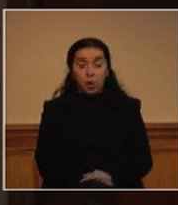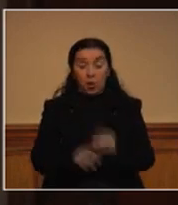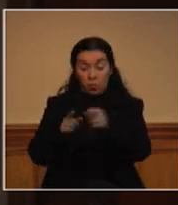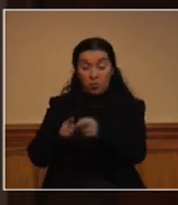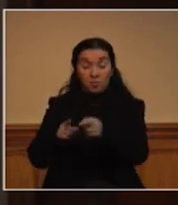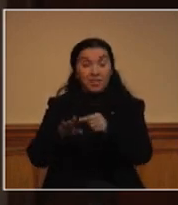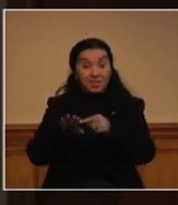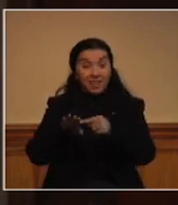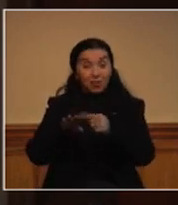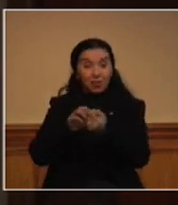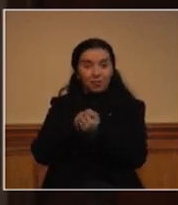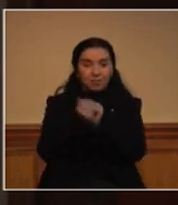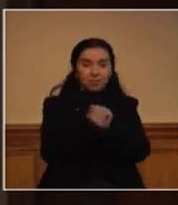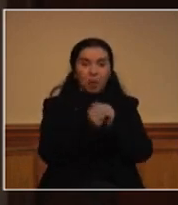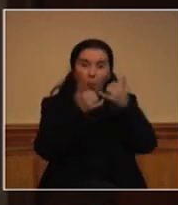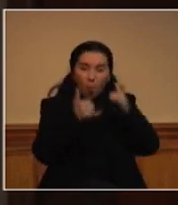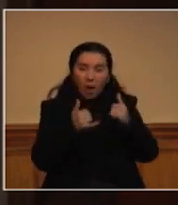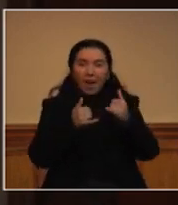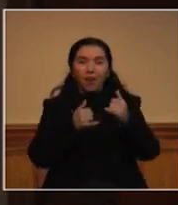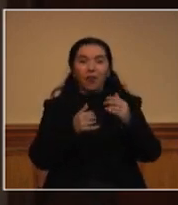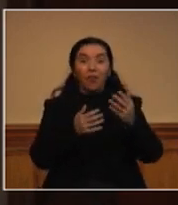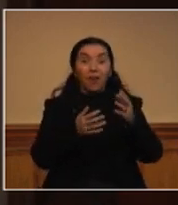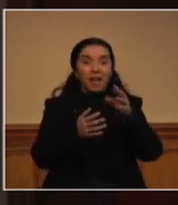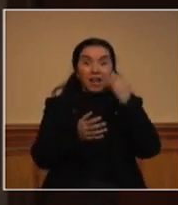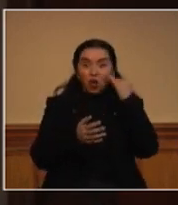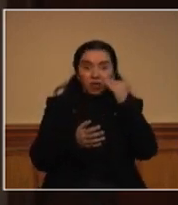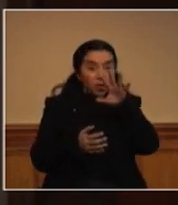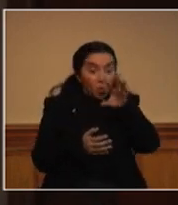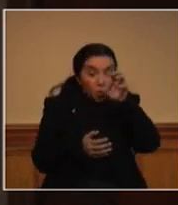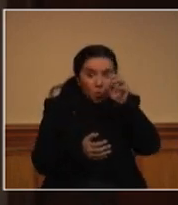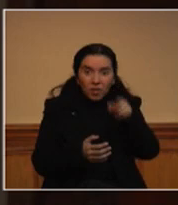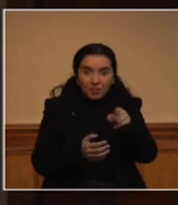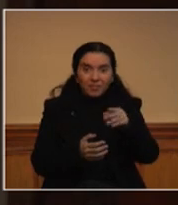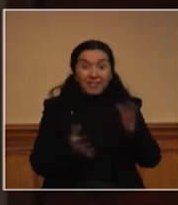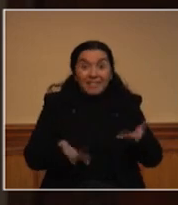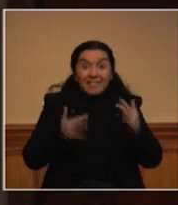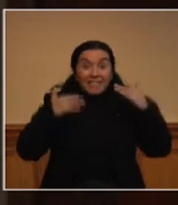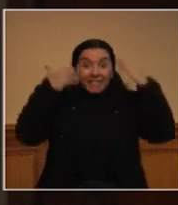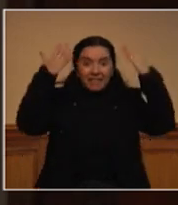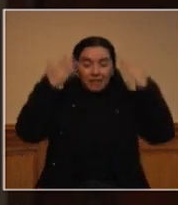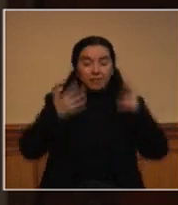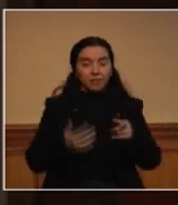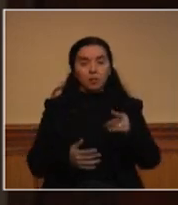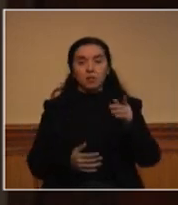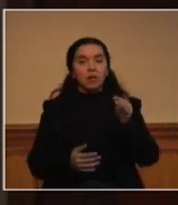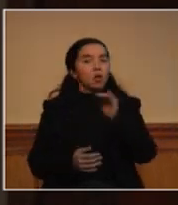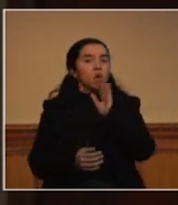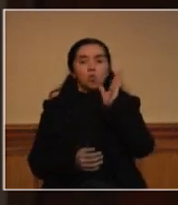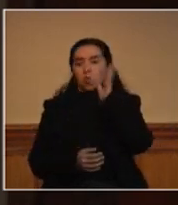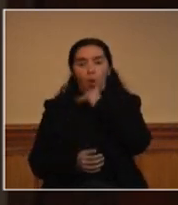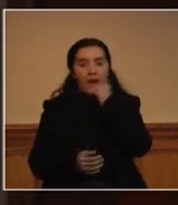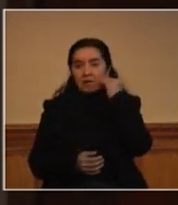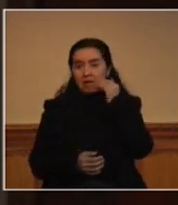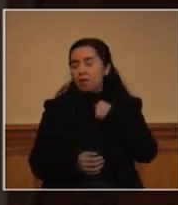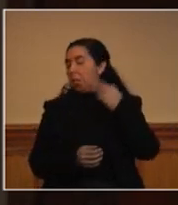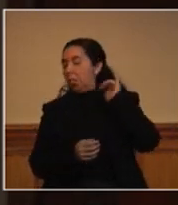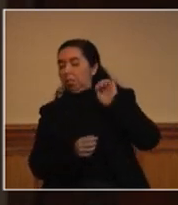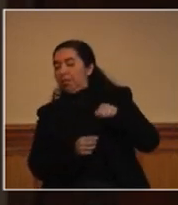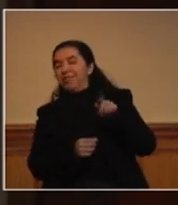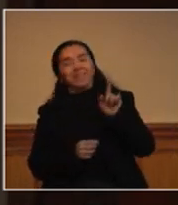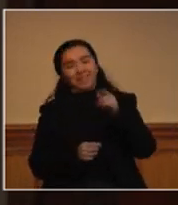lúdicas, en actividades entretenidas, divertidas, atractivas para los niños, no hay niño en el mundo que se resista a